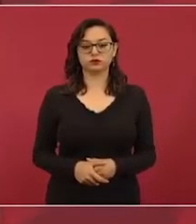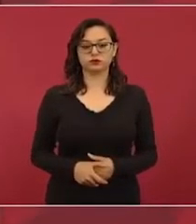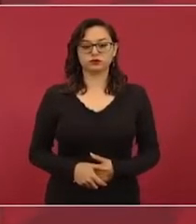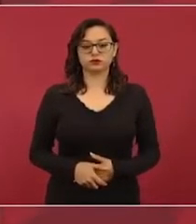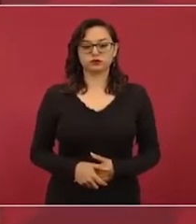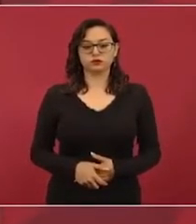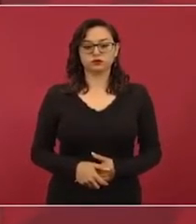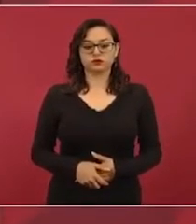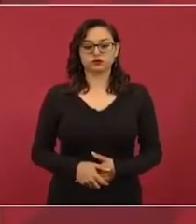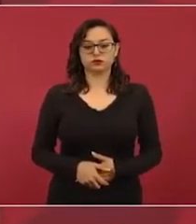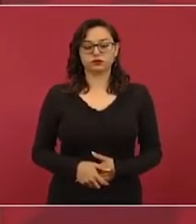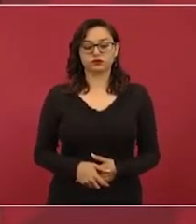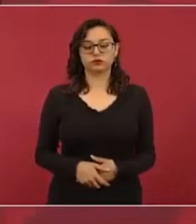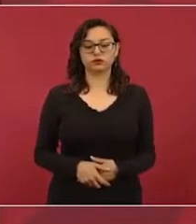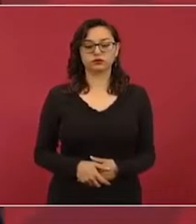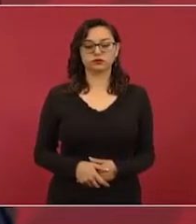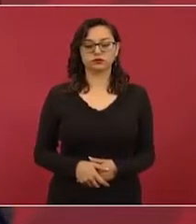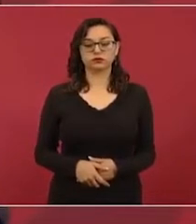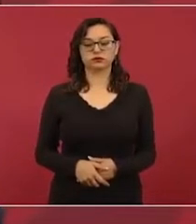Y piensan que